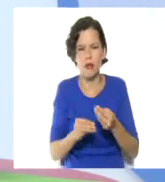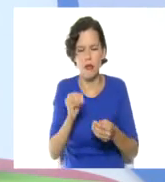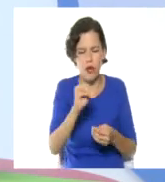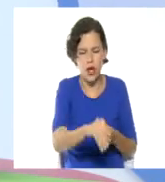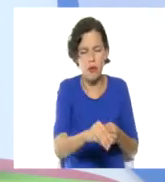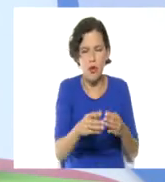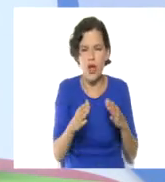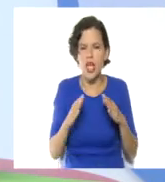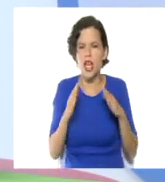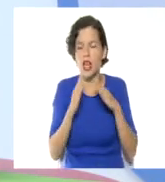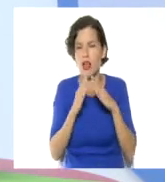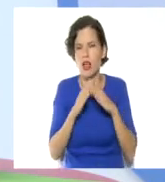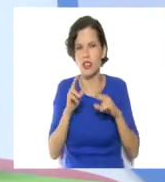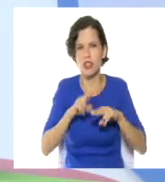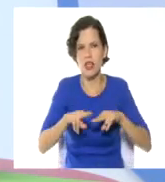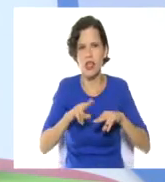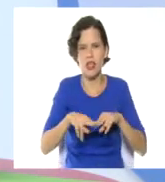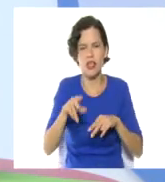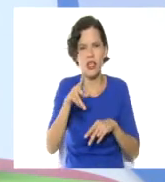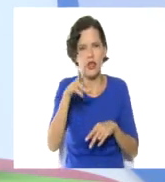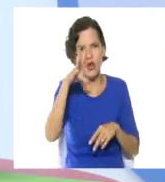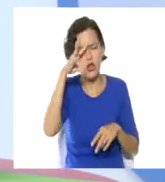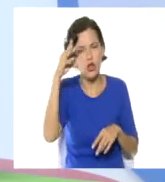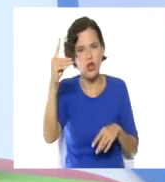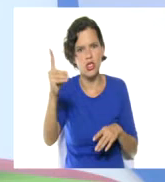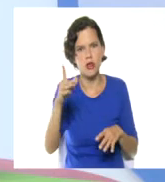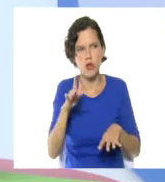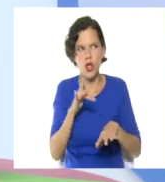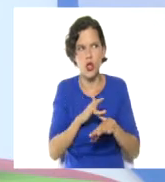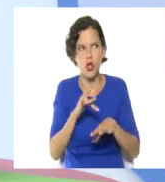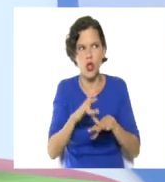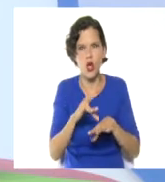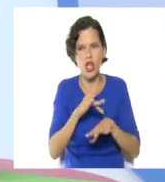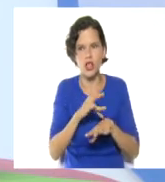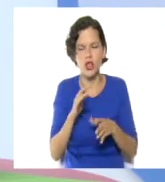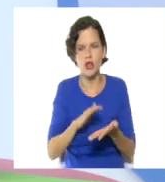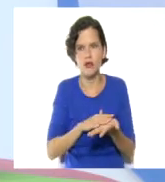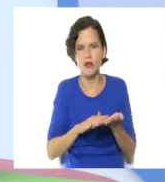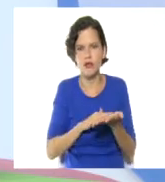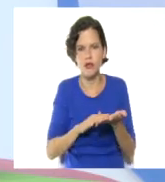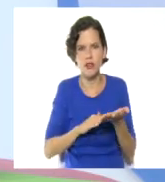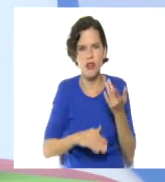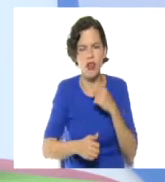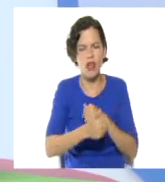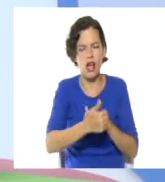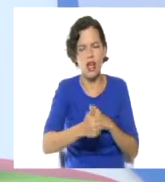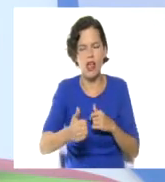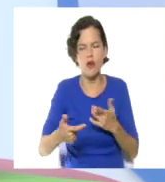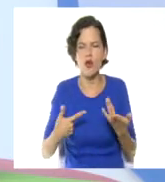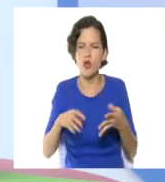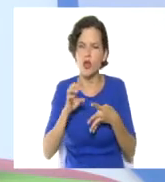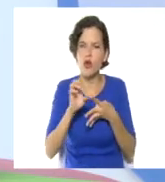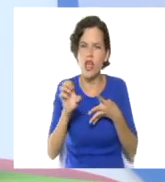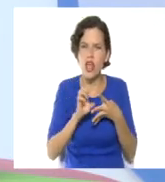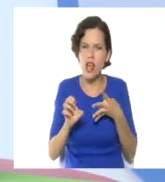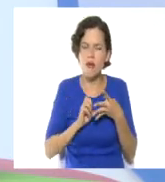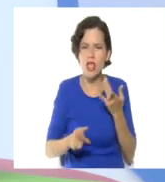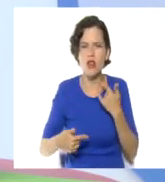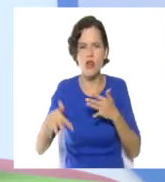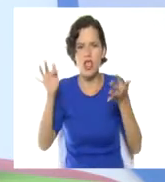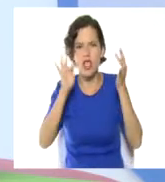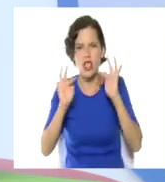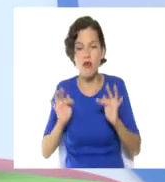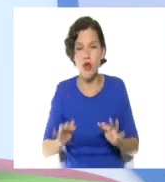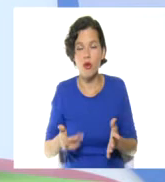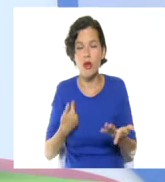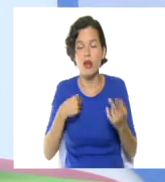en el nacimiento, que pueda ir tocando, rastreando cada uno de esos elementos y de esa manera que